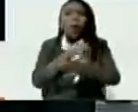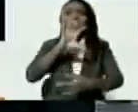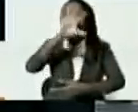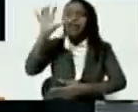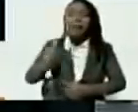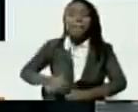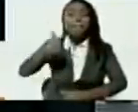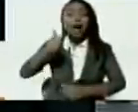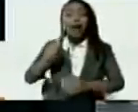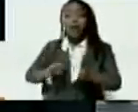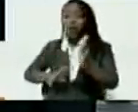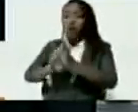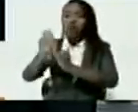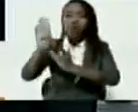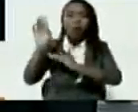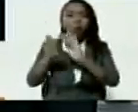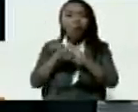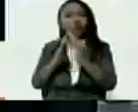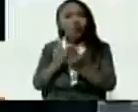desarrollados del mundo,